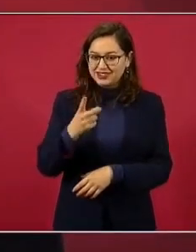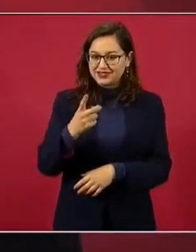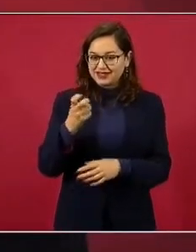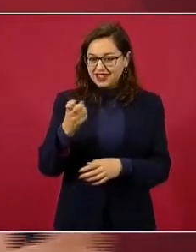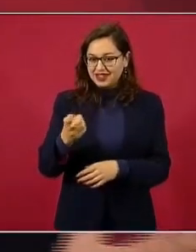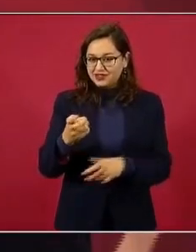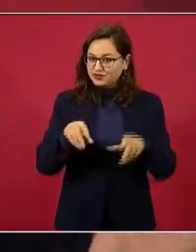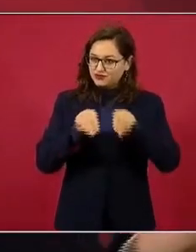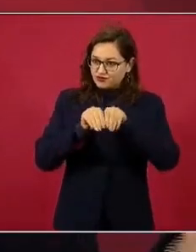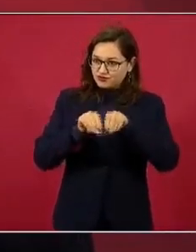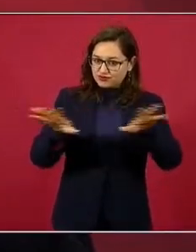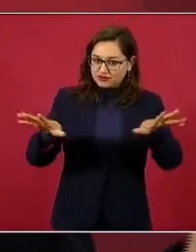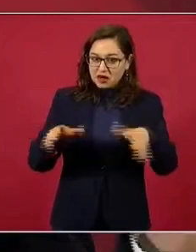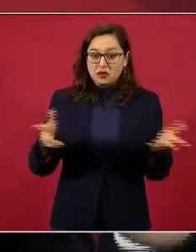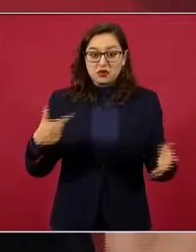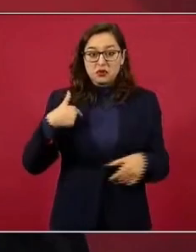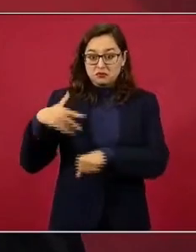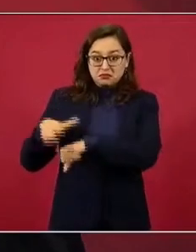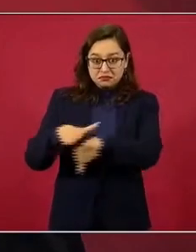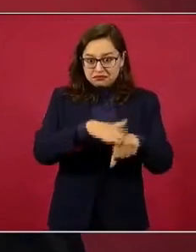Pero no estoy llamando a nada.